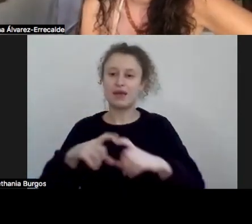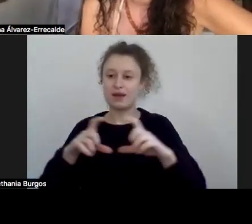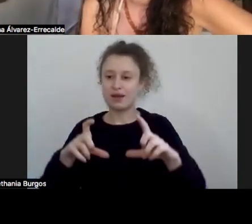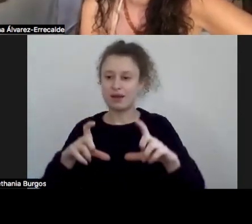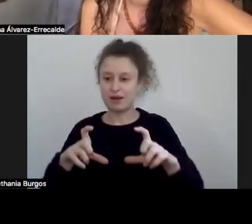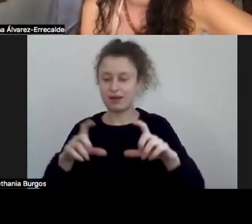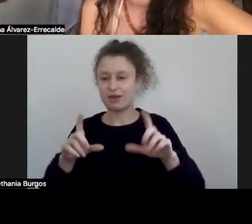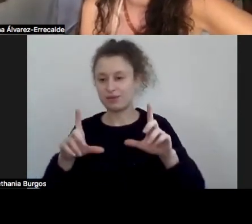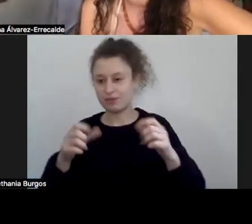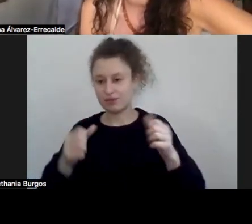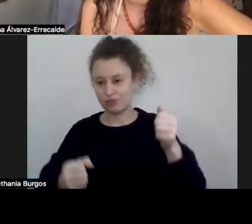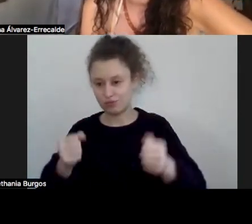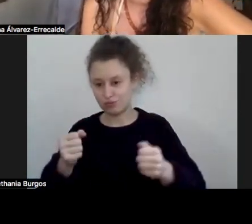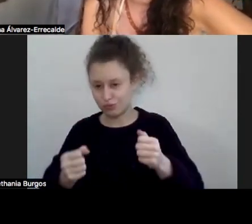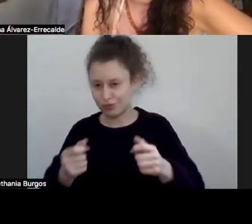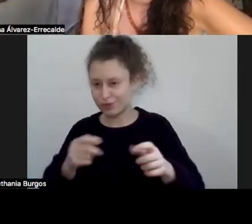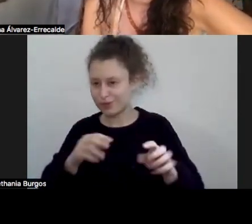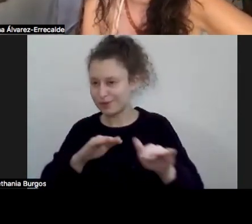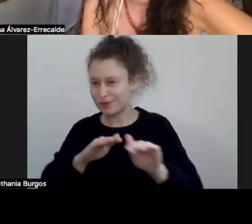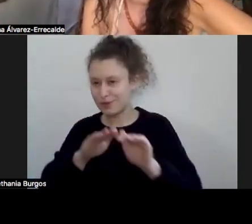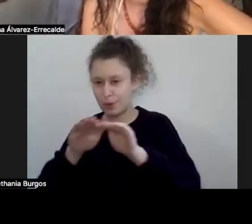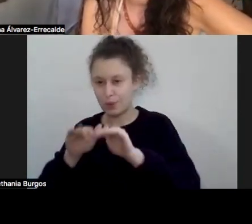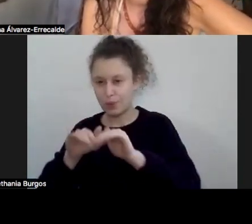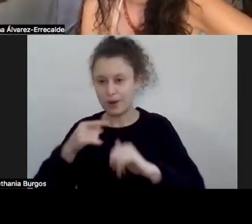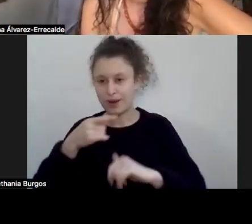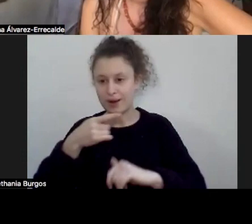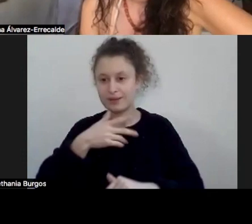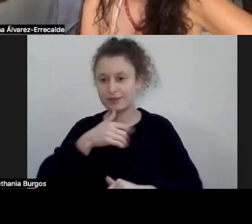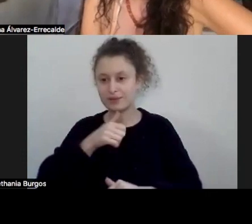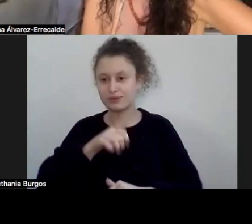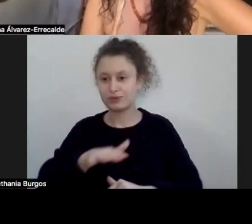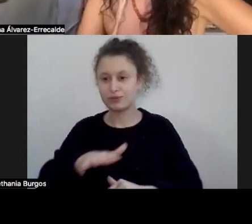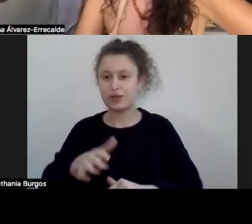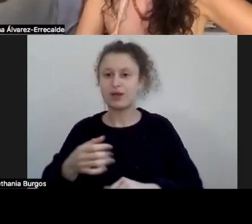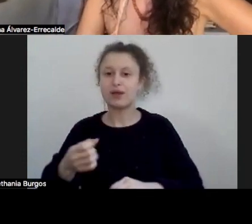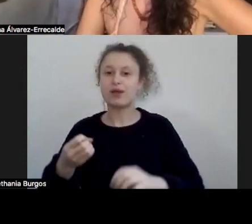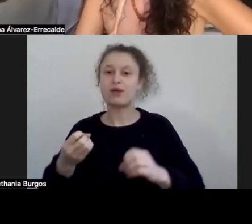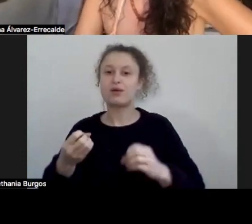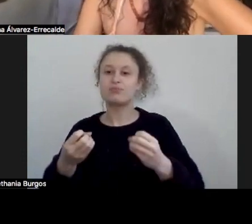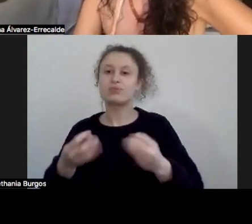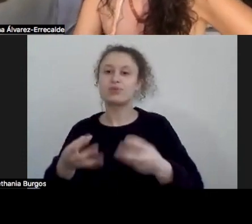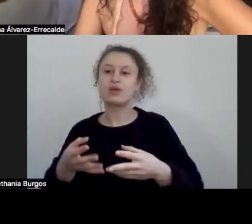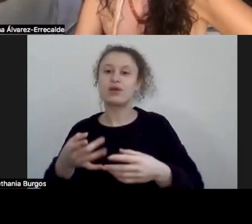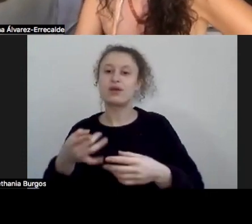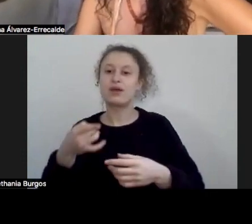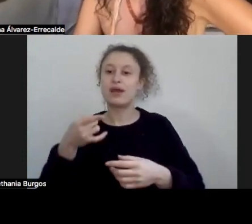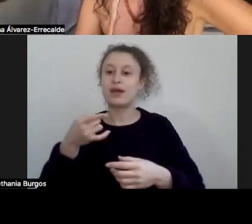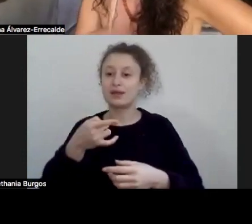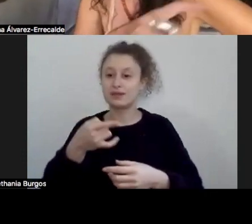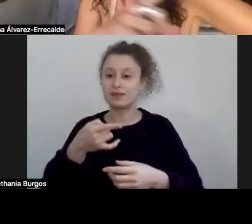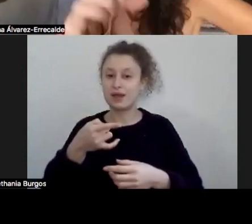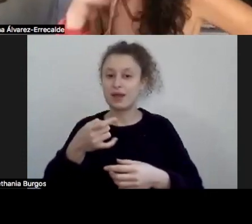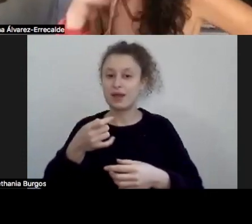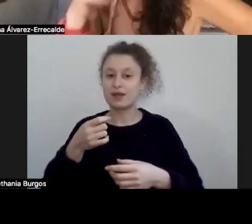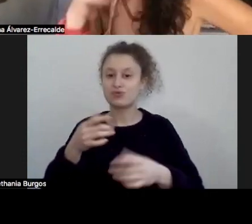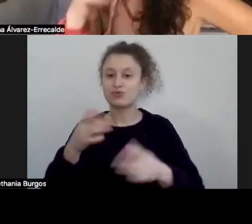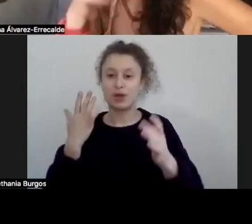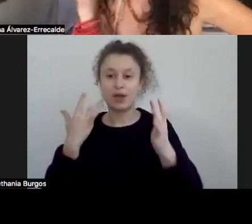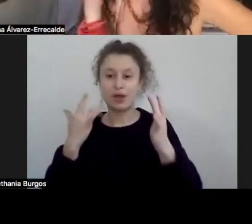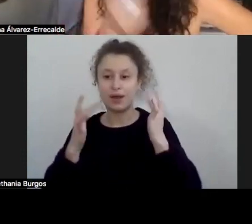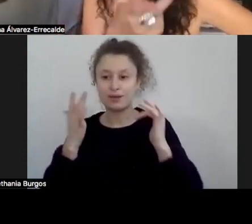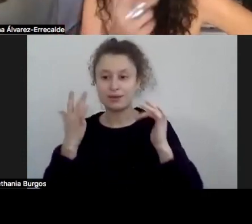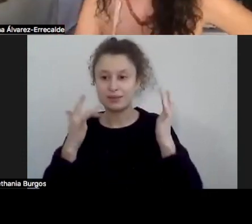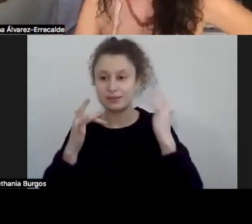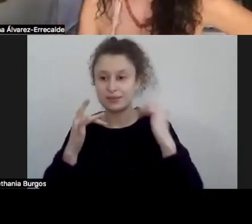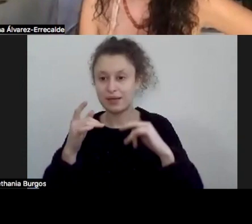y ella, el retrato se lo hice con un retrato de su mamá, porque su mamá cuando Kelly era pequeña le tapaba